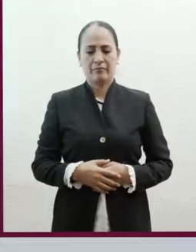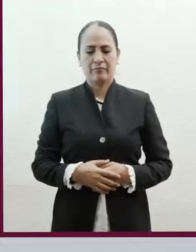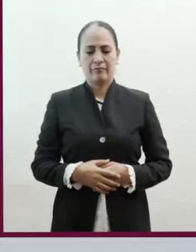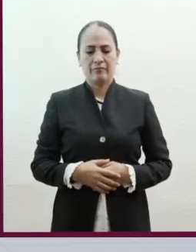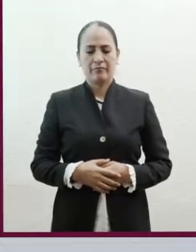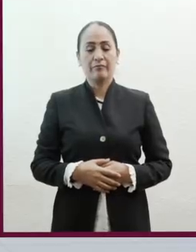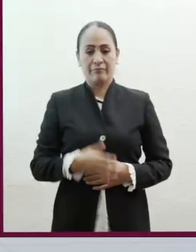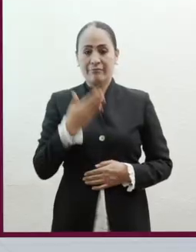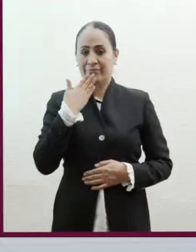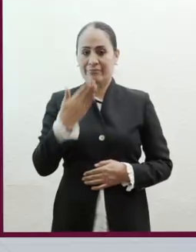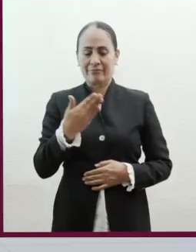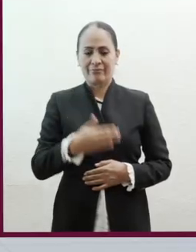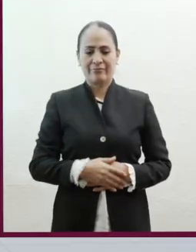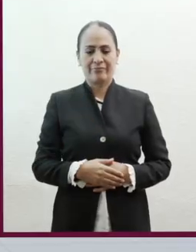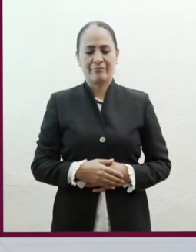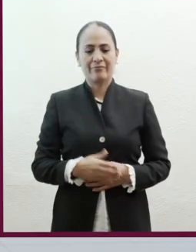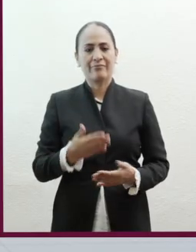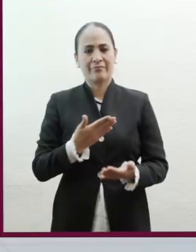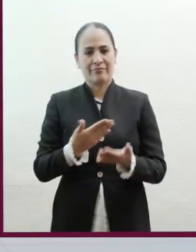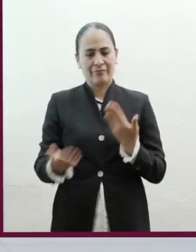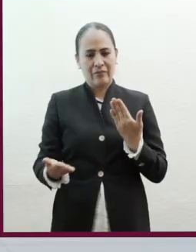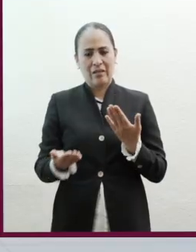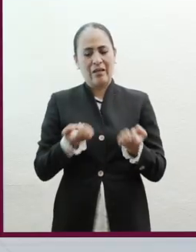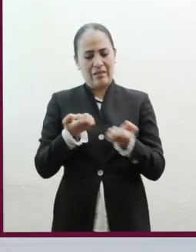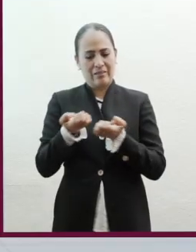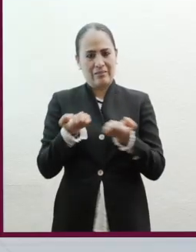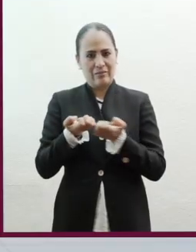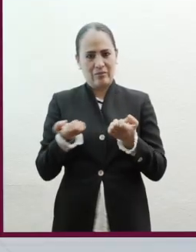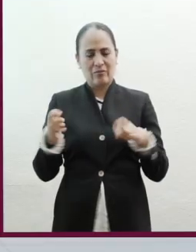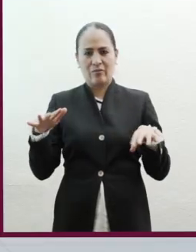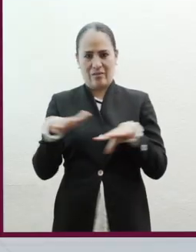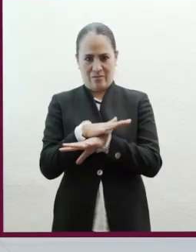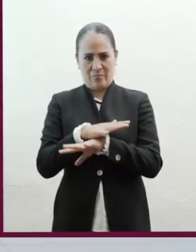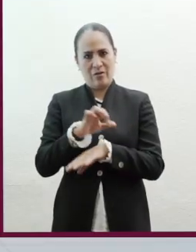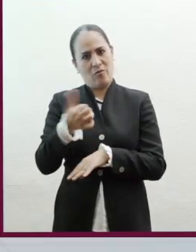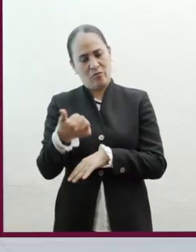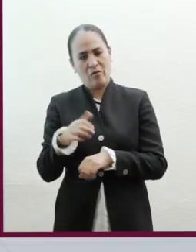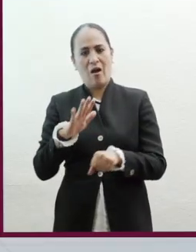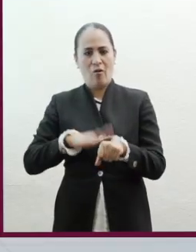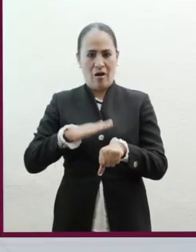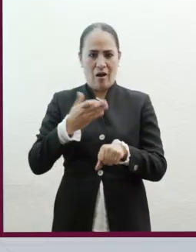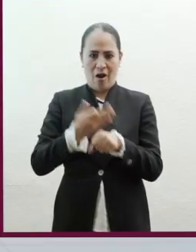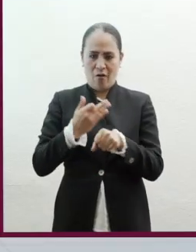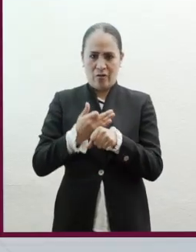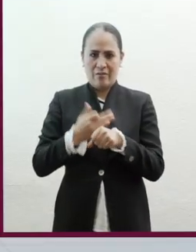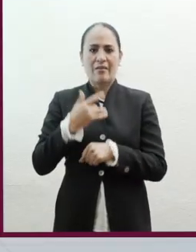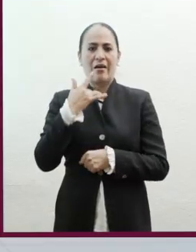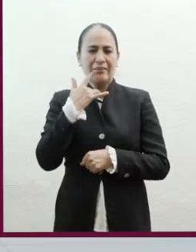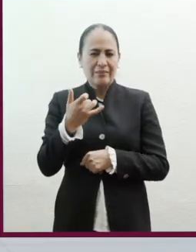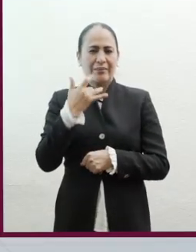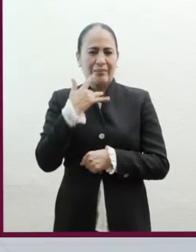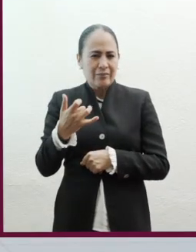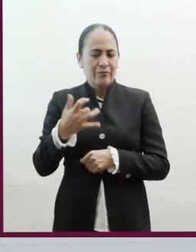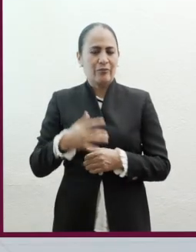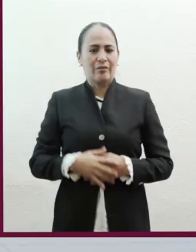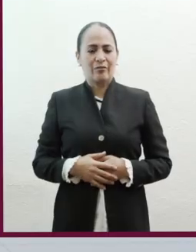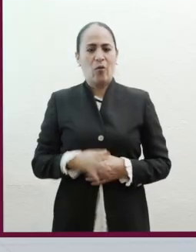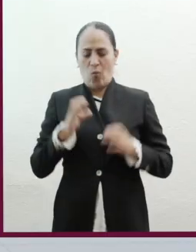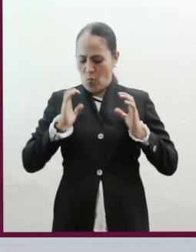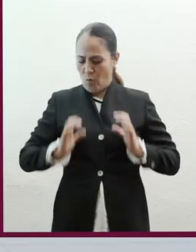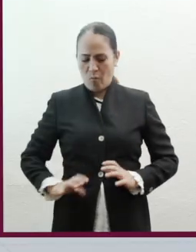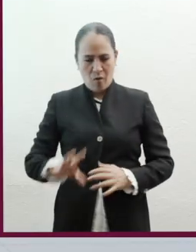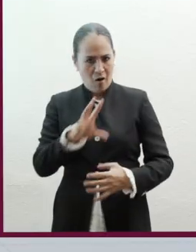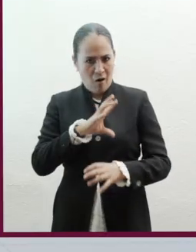Muy bien. Ahora vamos a cambiar de ejercicio. Lo vamos a hacer un poquito más intenso. Vamos a movilizar todo el cuerpo a través